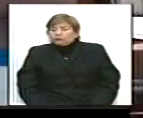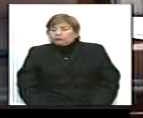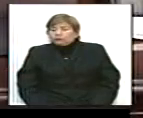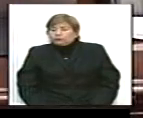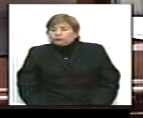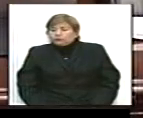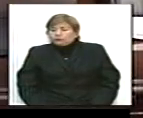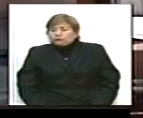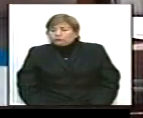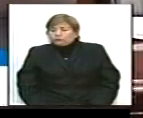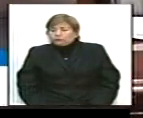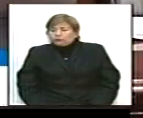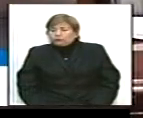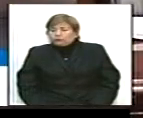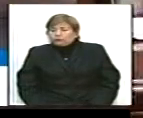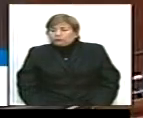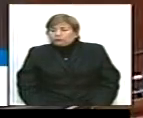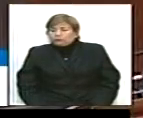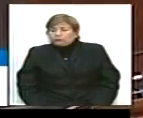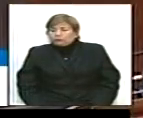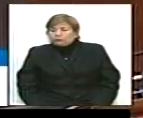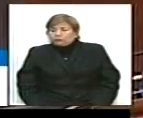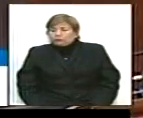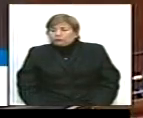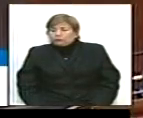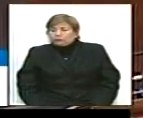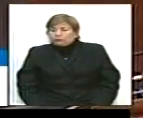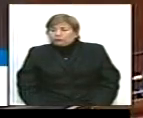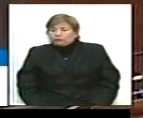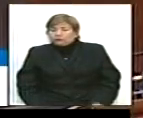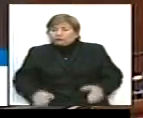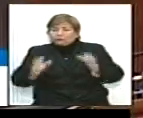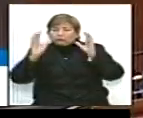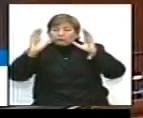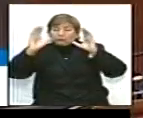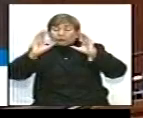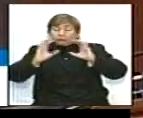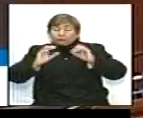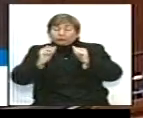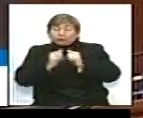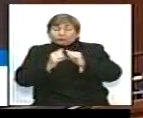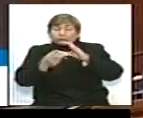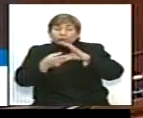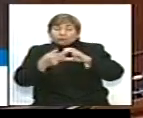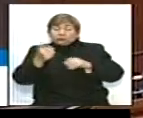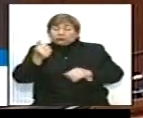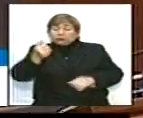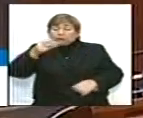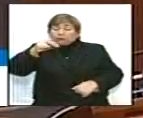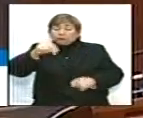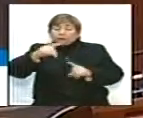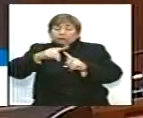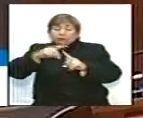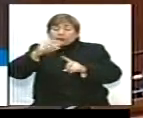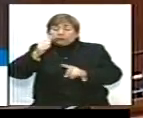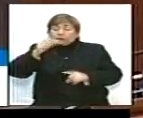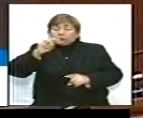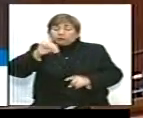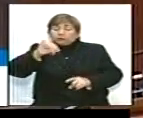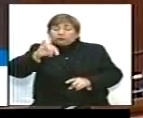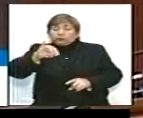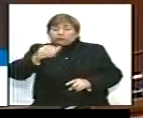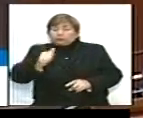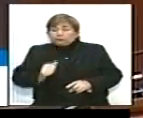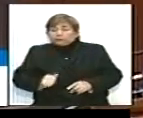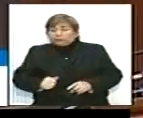Por favor, para que concluya, congresista. Los convenios de la minera Antamina con la comunidad de